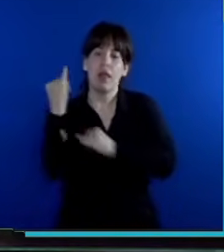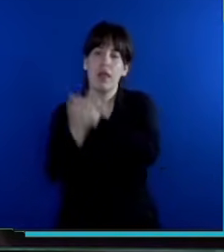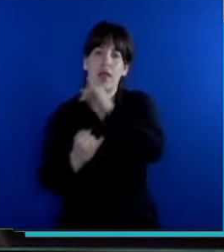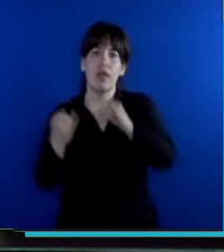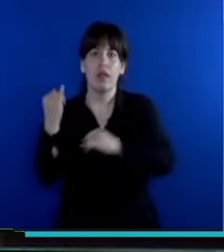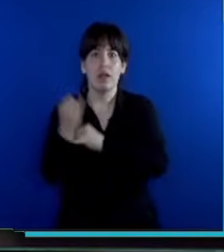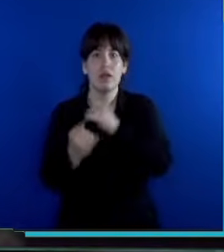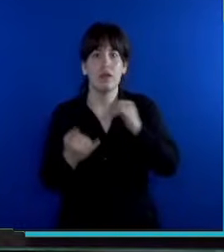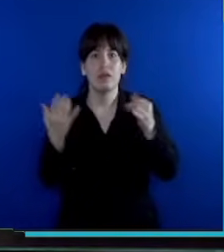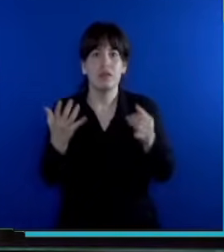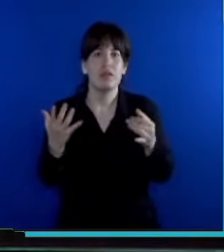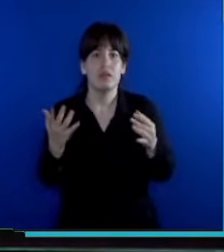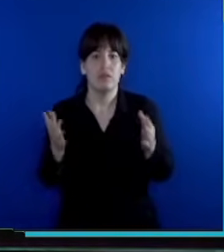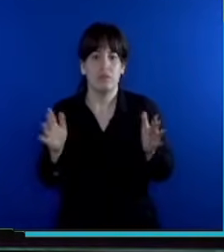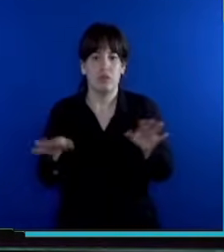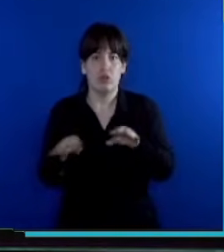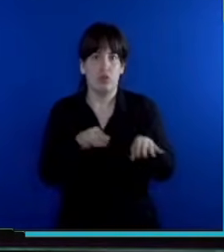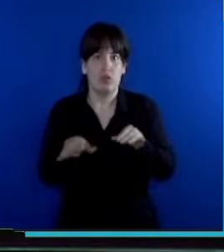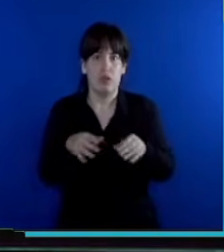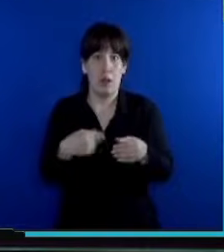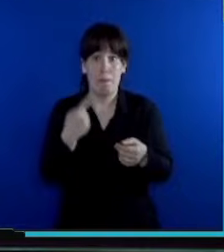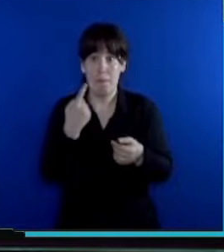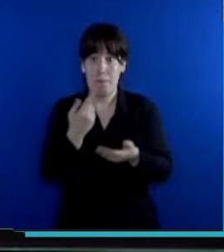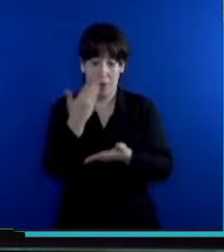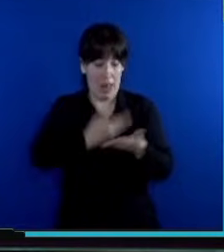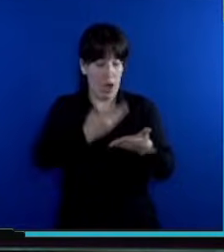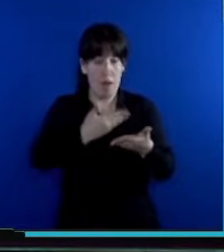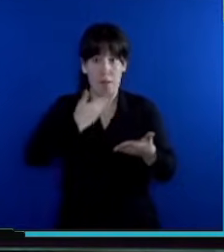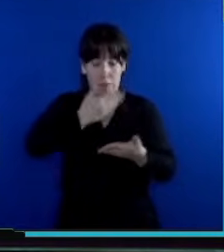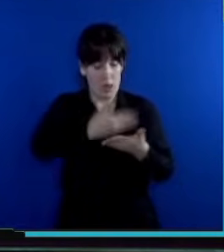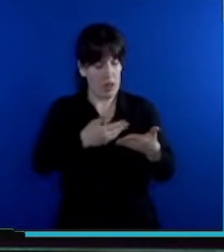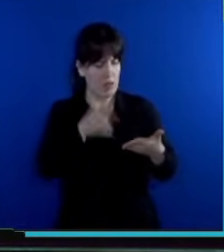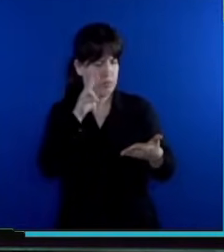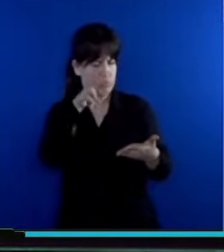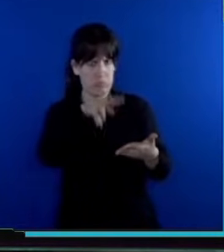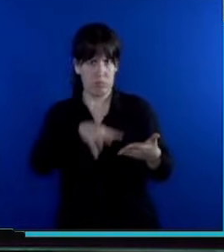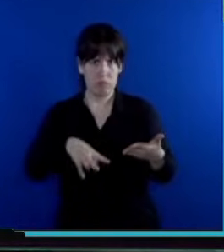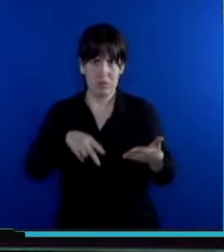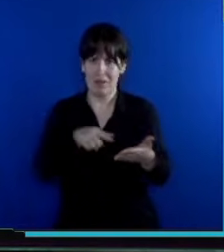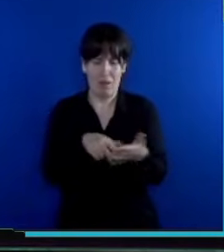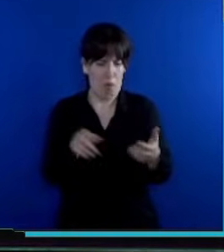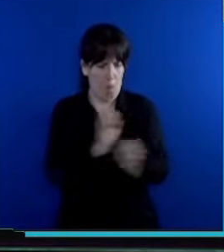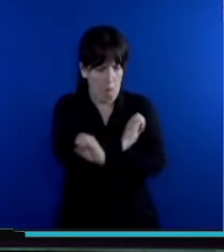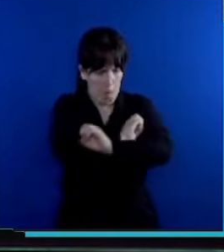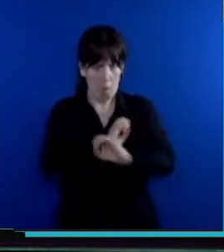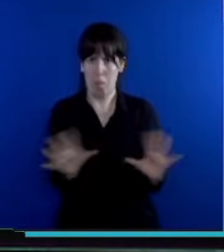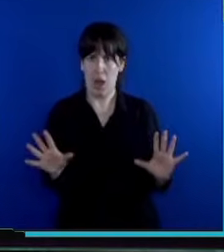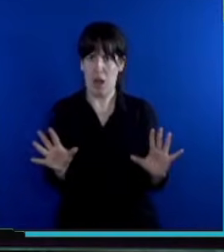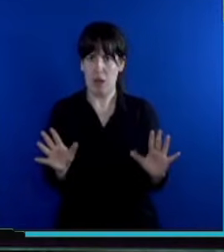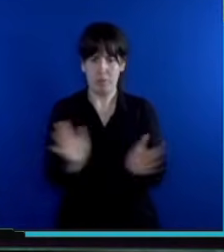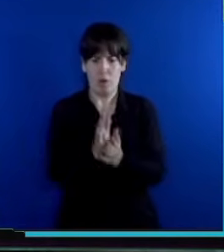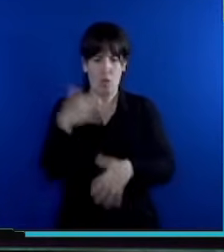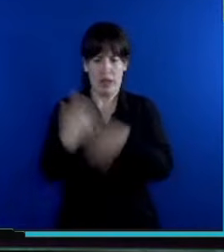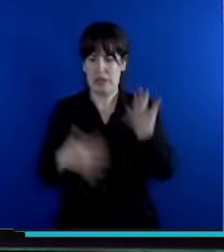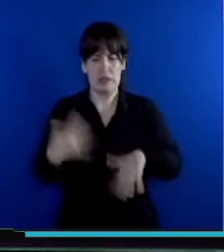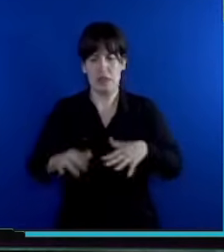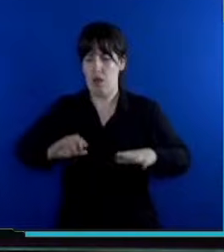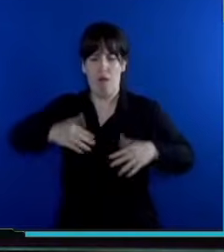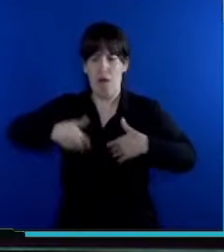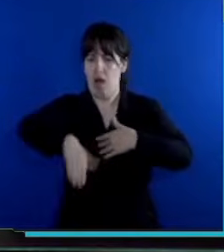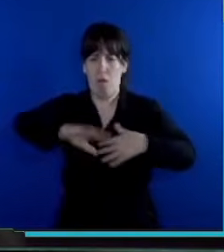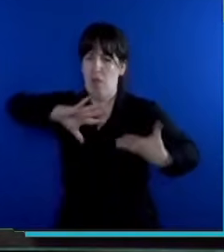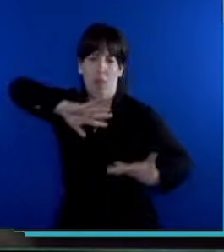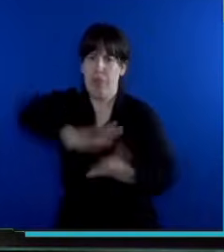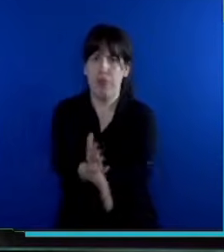estado de crisis terminal. Las primeras hojas de la presentación, digamos, es apocalíptico. Una crisis terminal tiene la provincia de Buenos